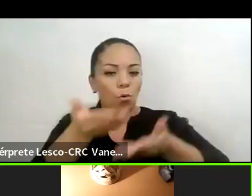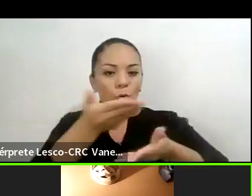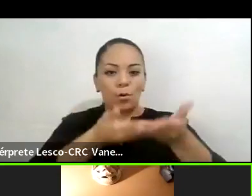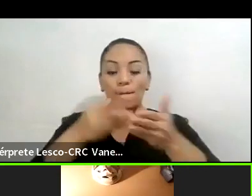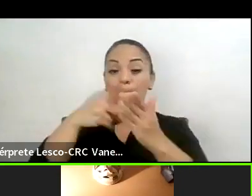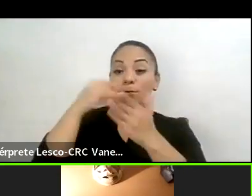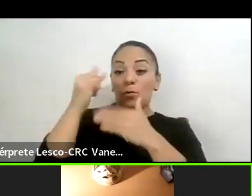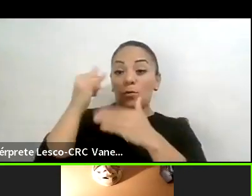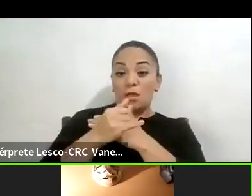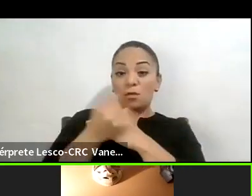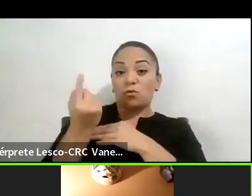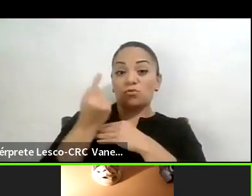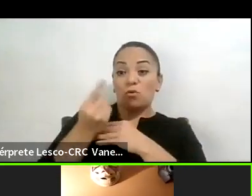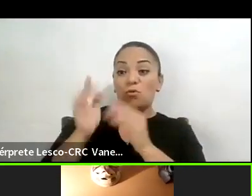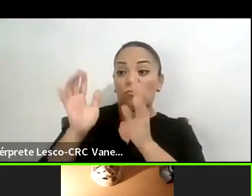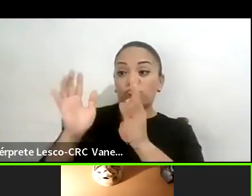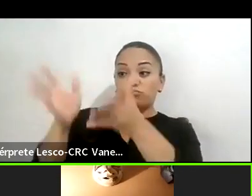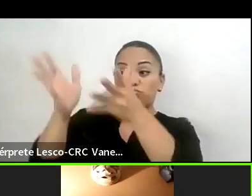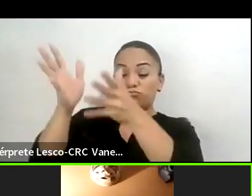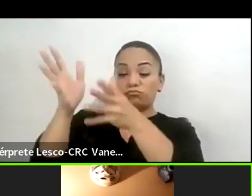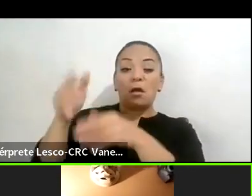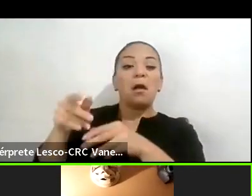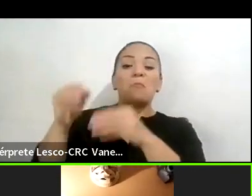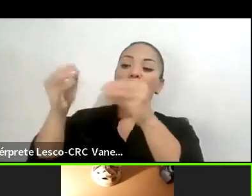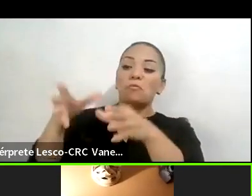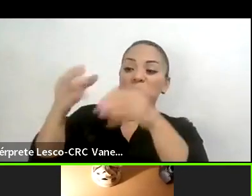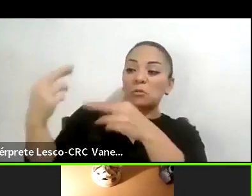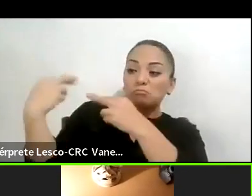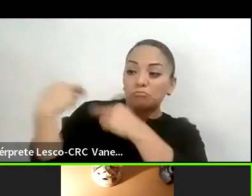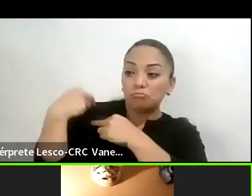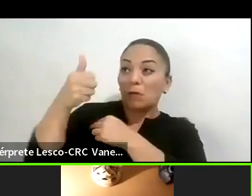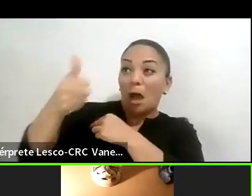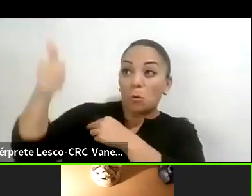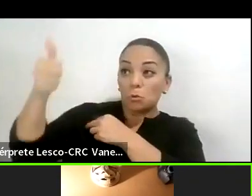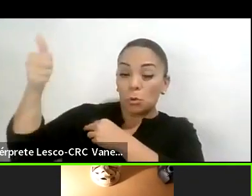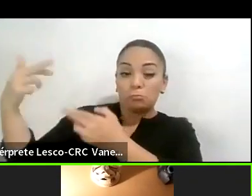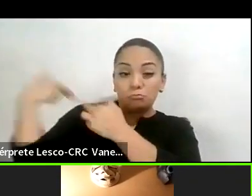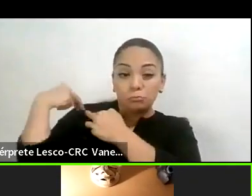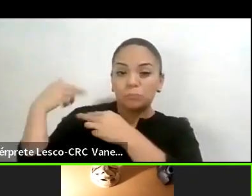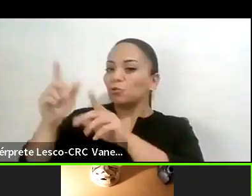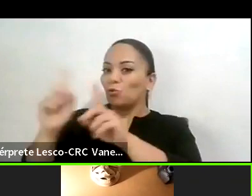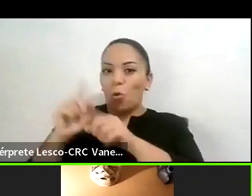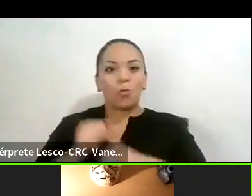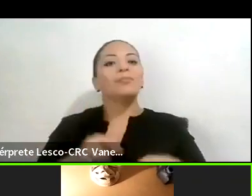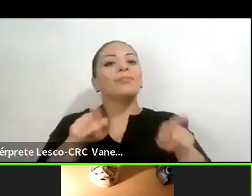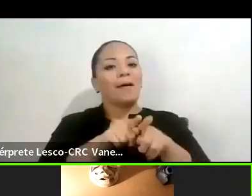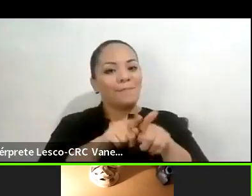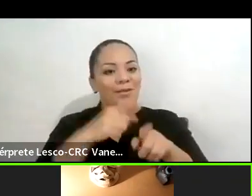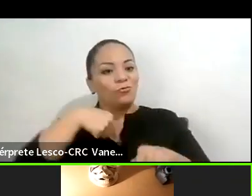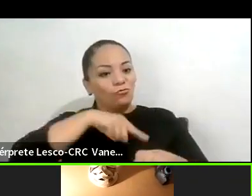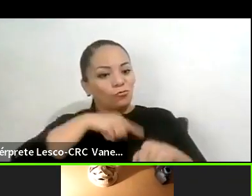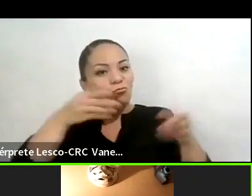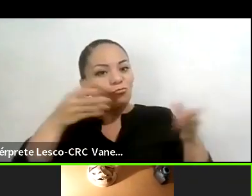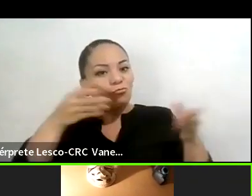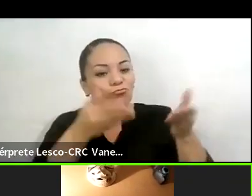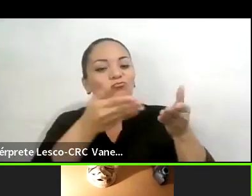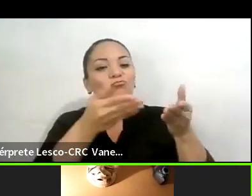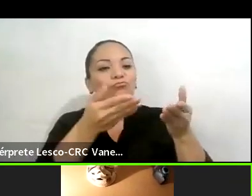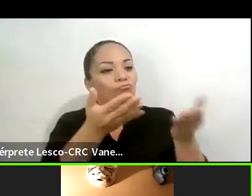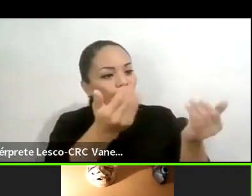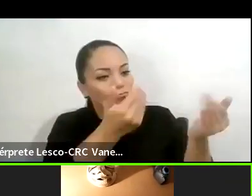solo en autoridades o profesores o así, sino que también hemos estimulado la participación